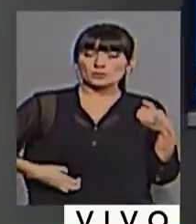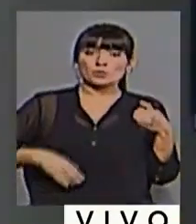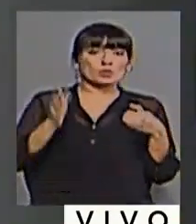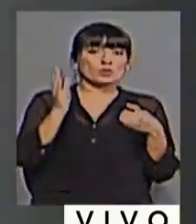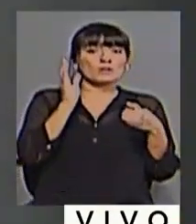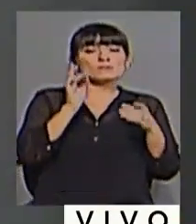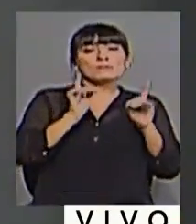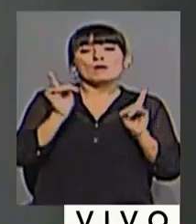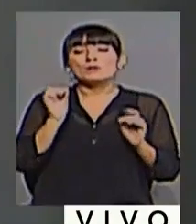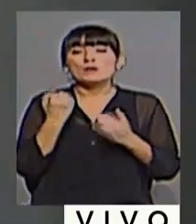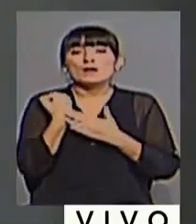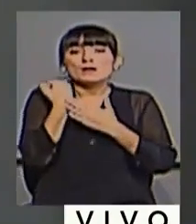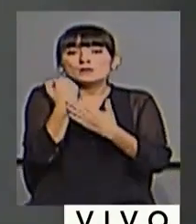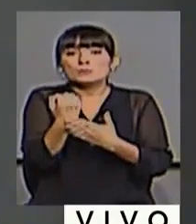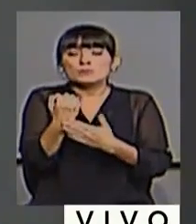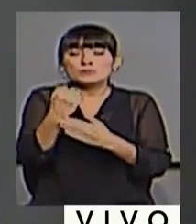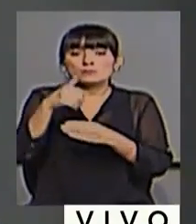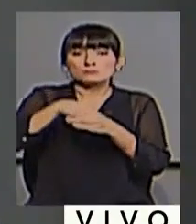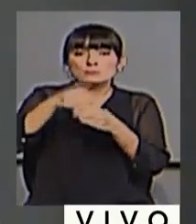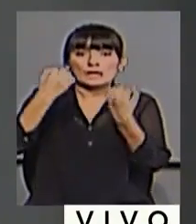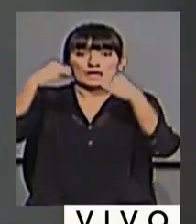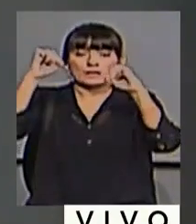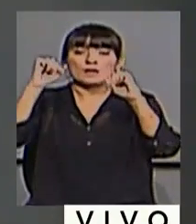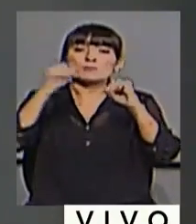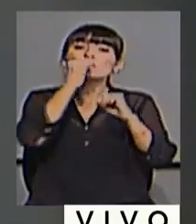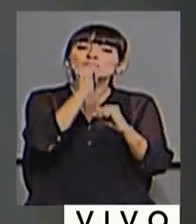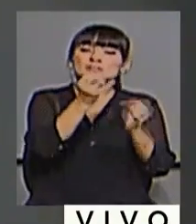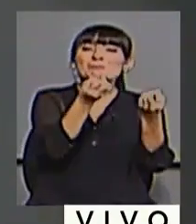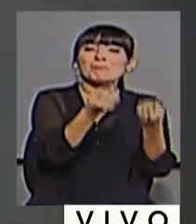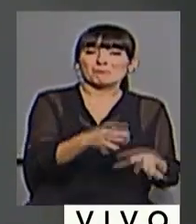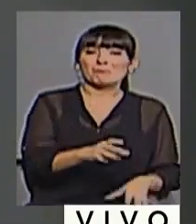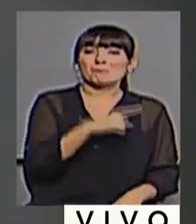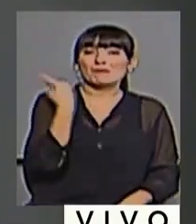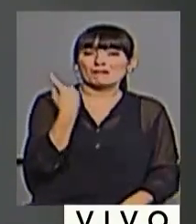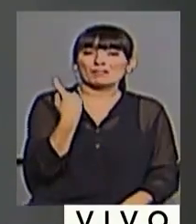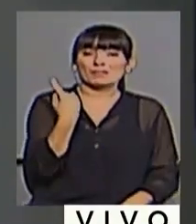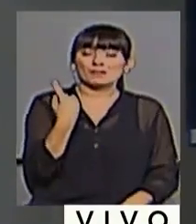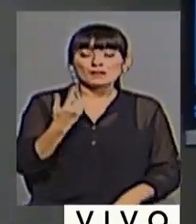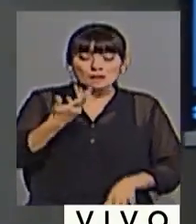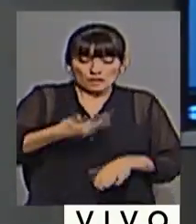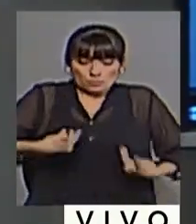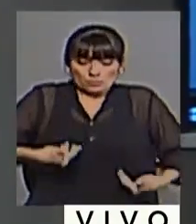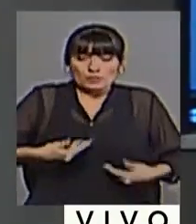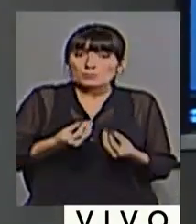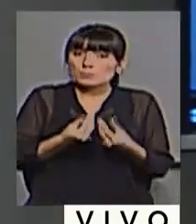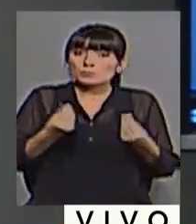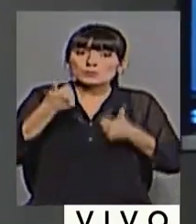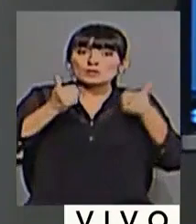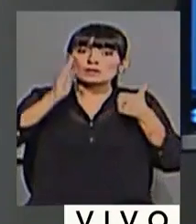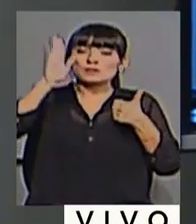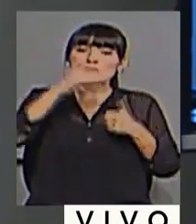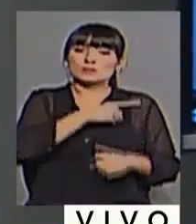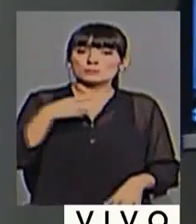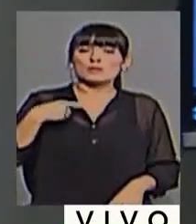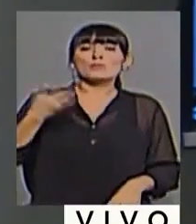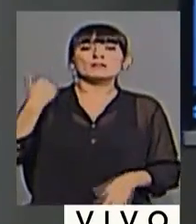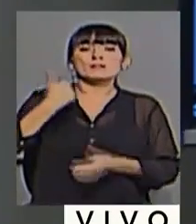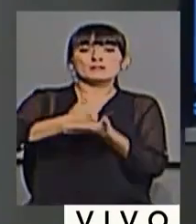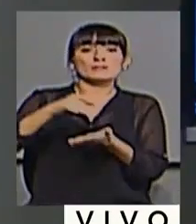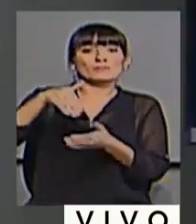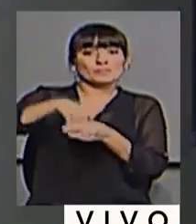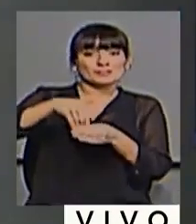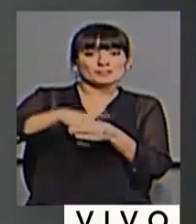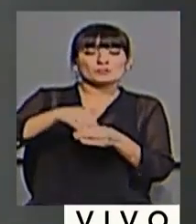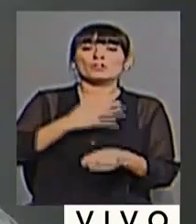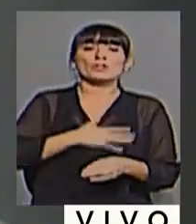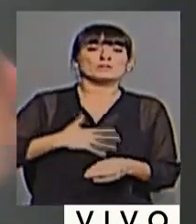creo que hay muchos candidatos a diputados o incluso antes de las elecciones de alcalde que no estuvieron